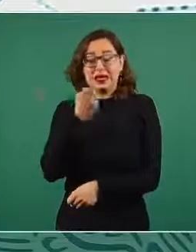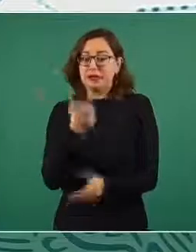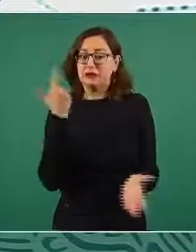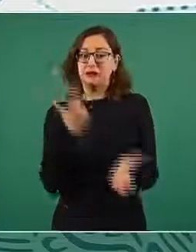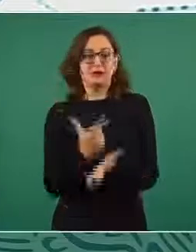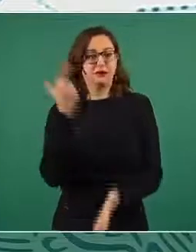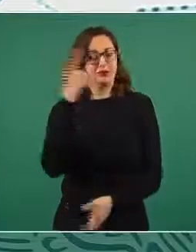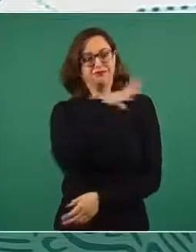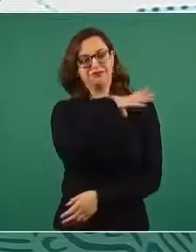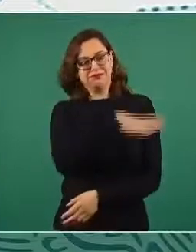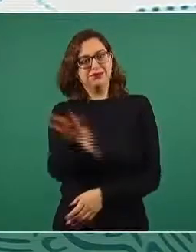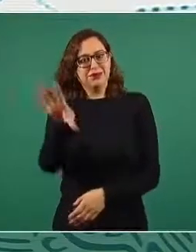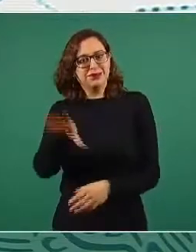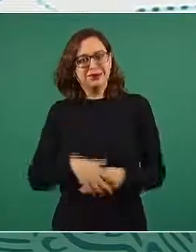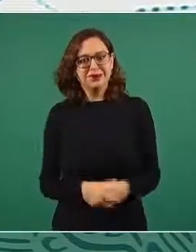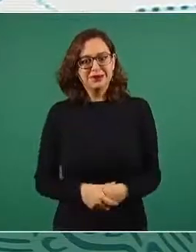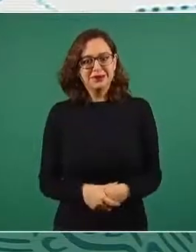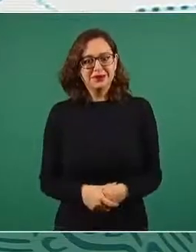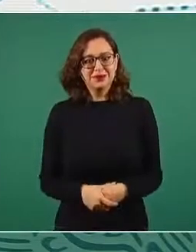Increíble.